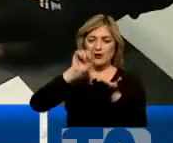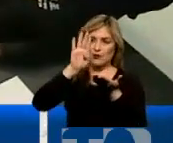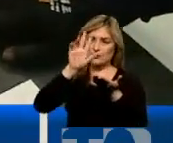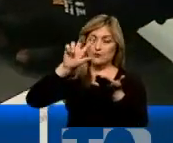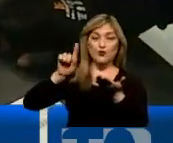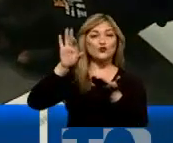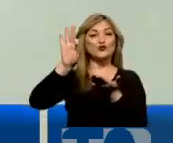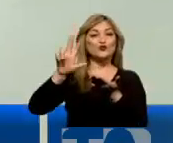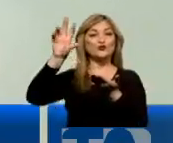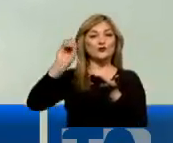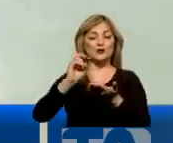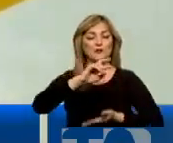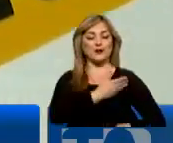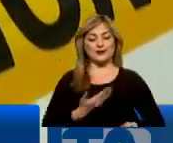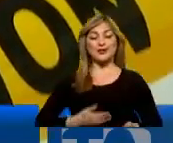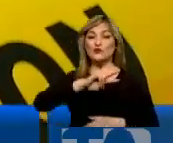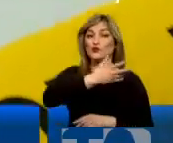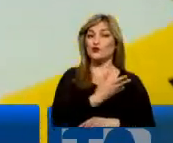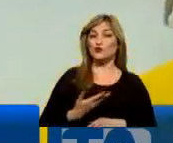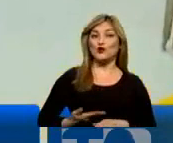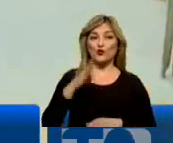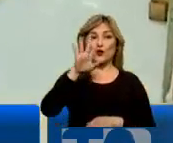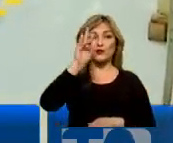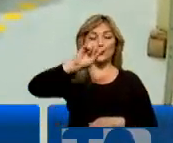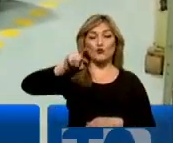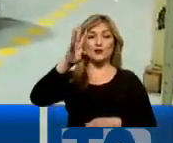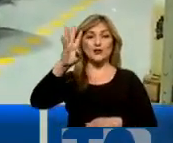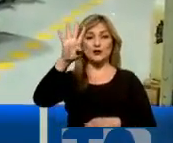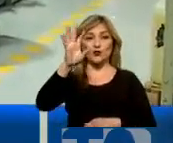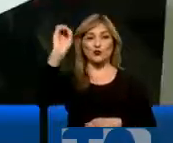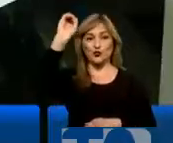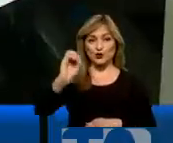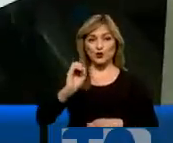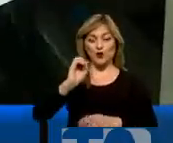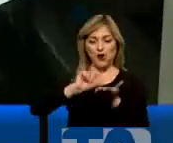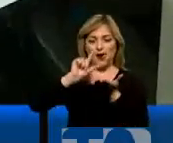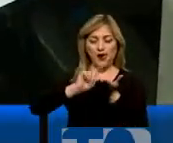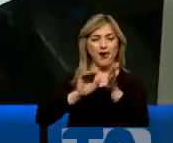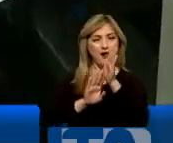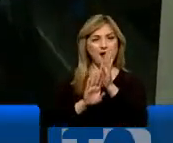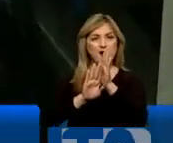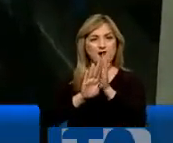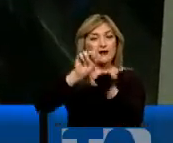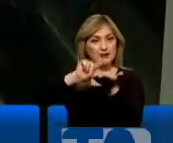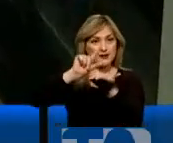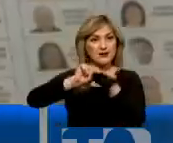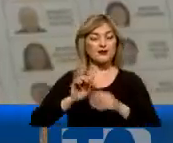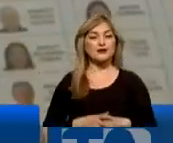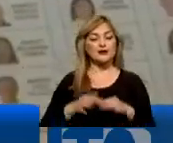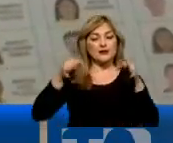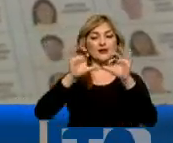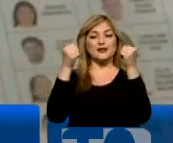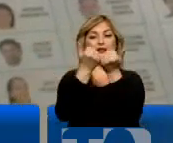Las papeletas para presidente y vicepresidente tienen un 47,64% de avance en impresión. Las papeletas